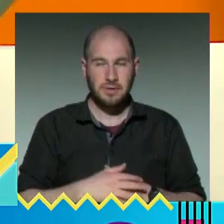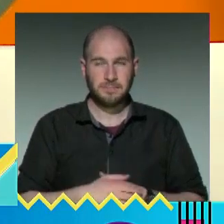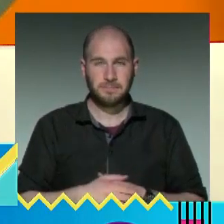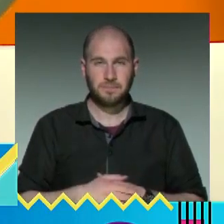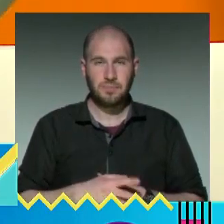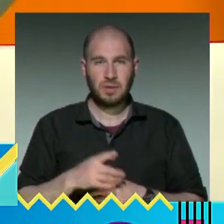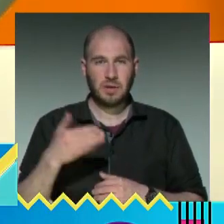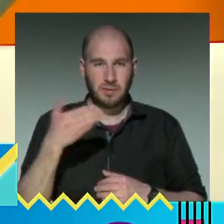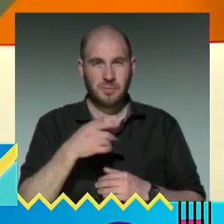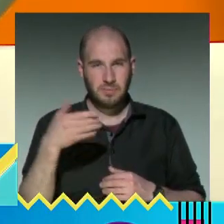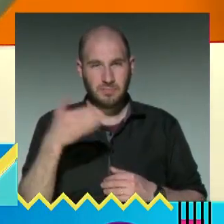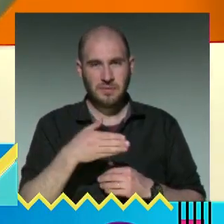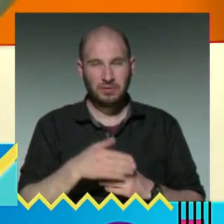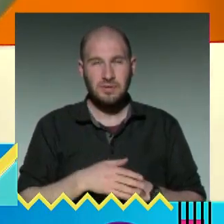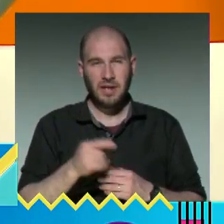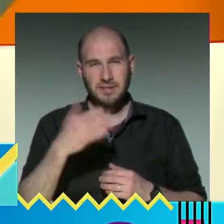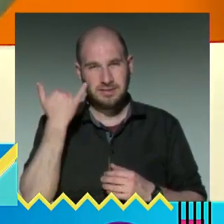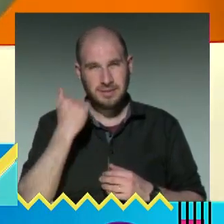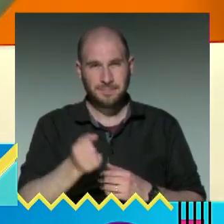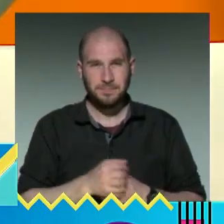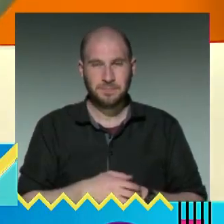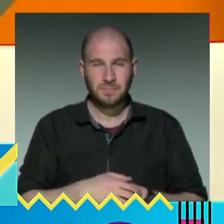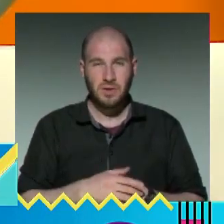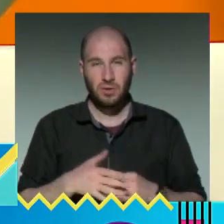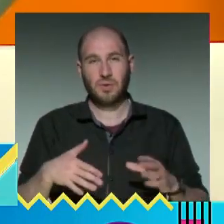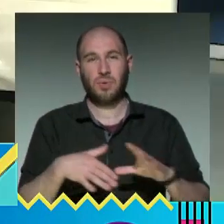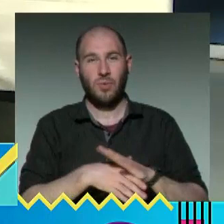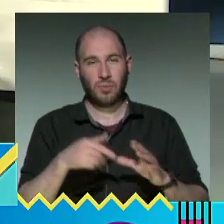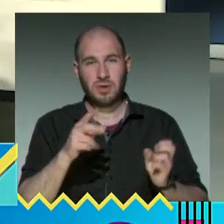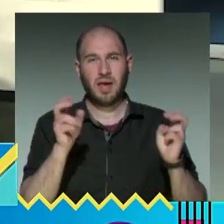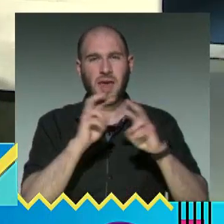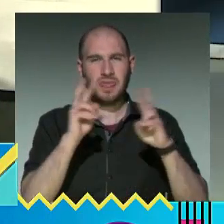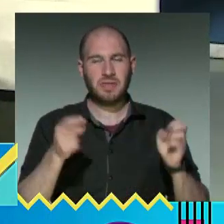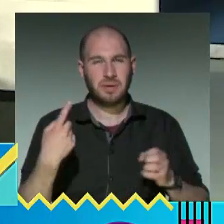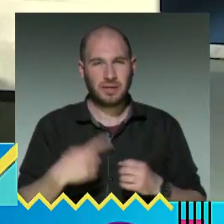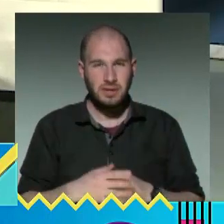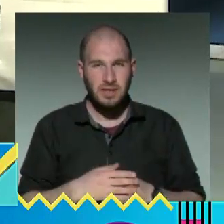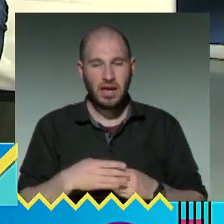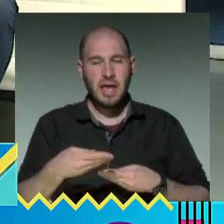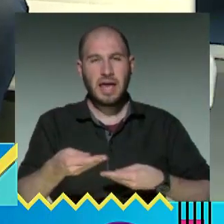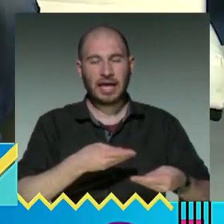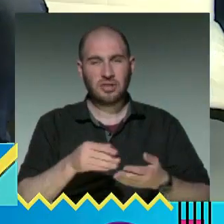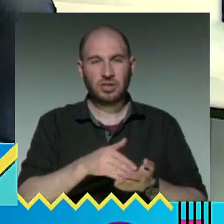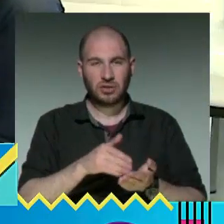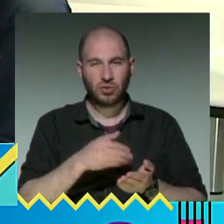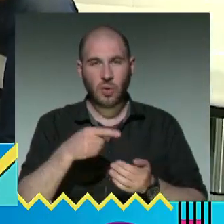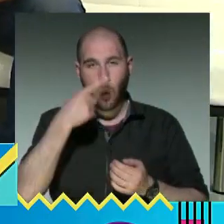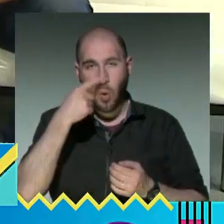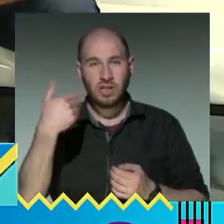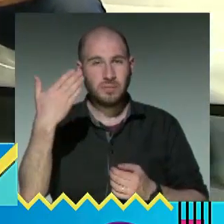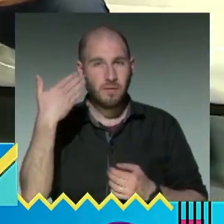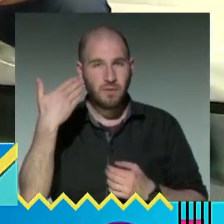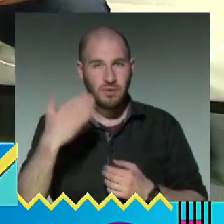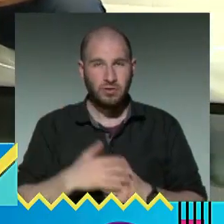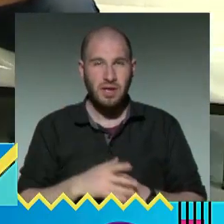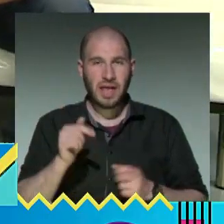has participado, así que ya los conoces. Y justamente la temática tiene que ver con la gestión territorial, y en el último foro